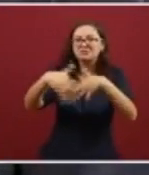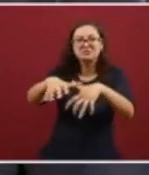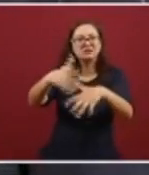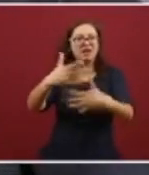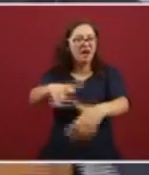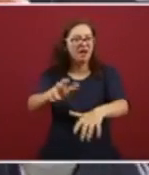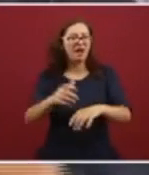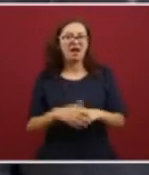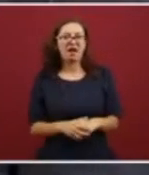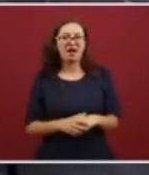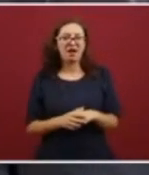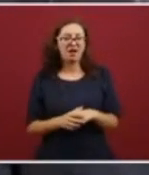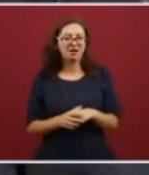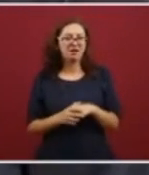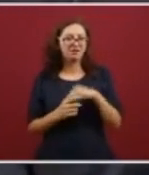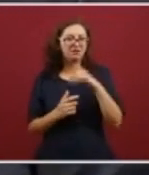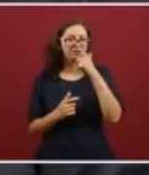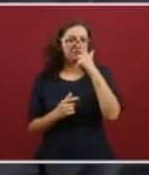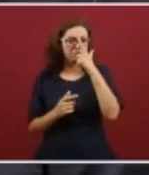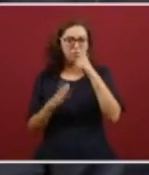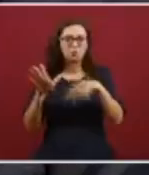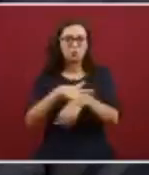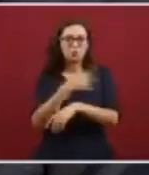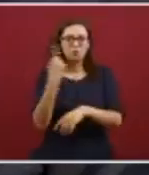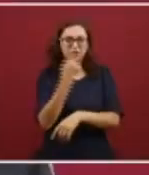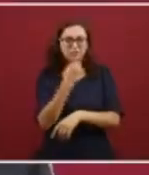Todo lo que resiste apoya.